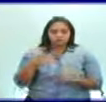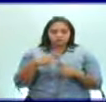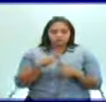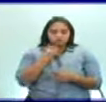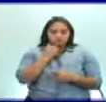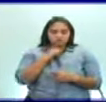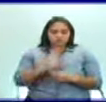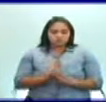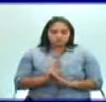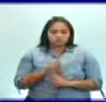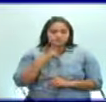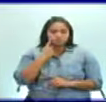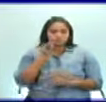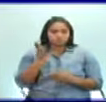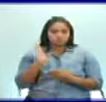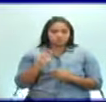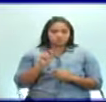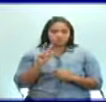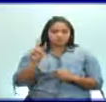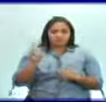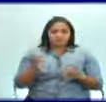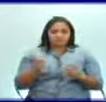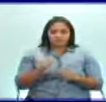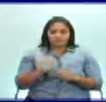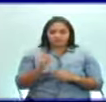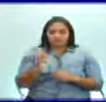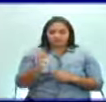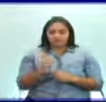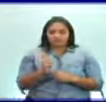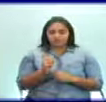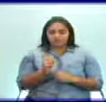si el valor de x no